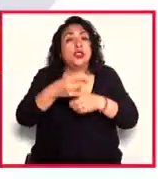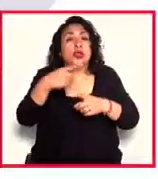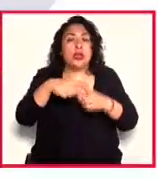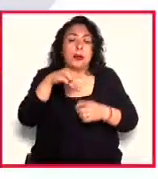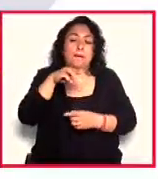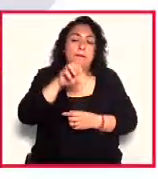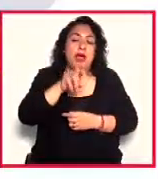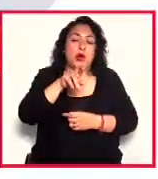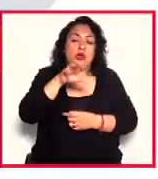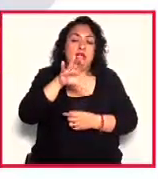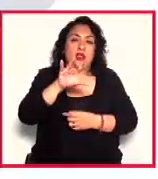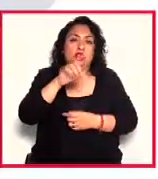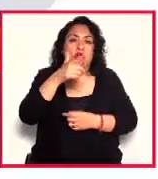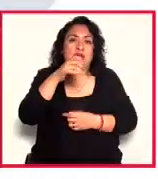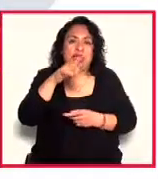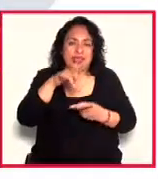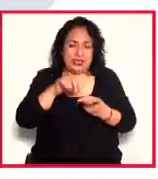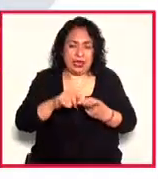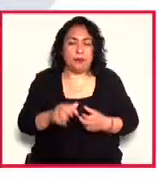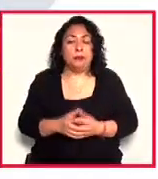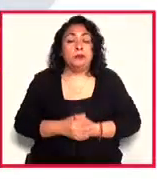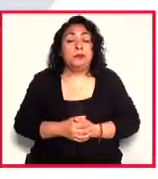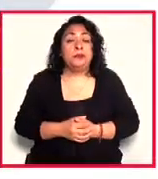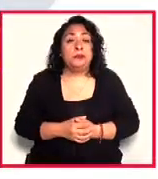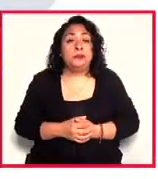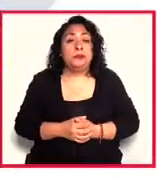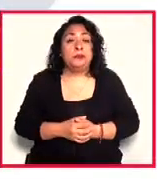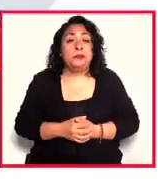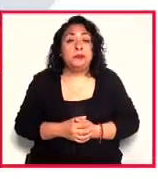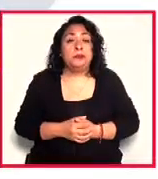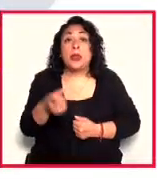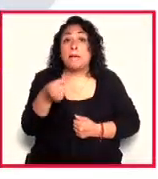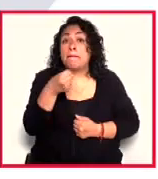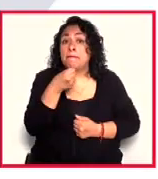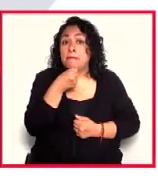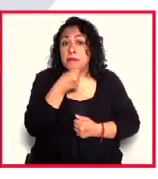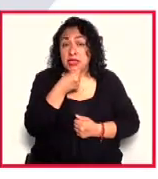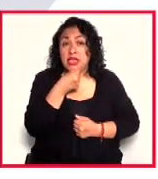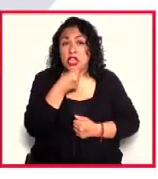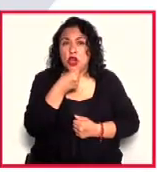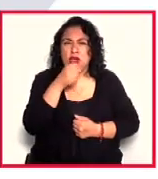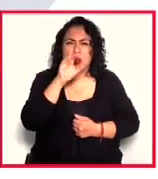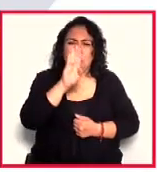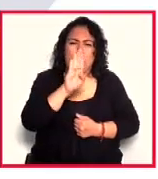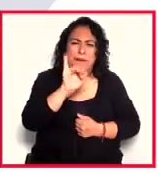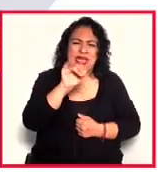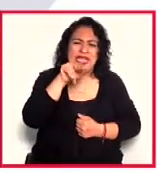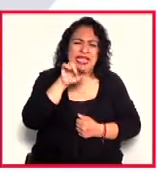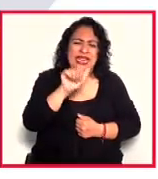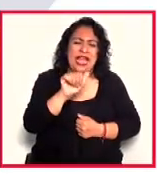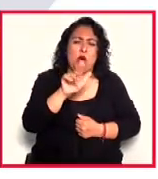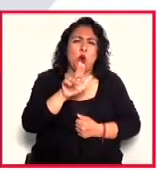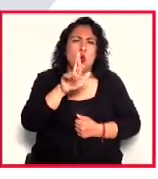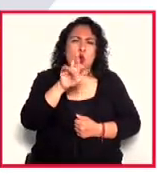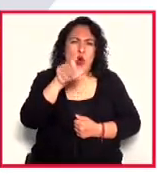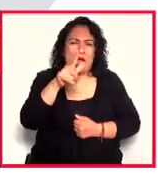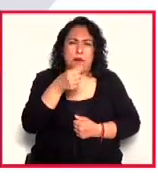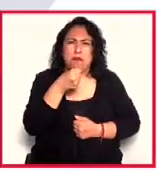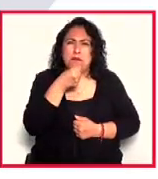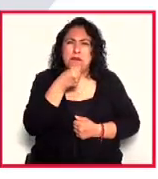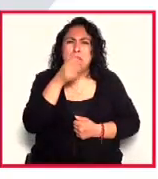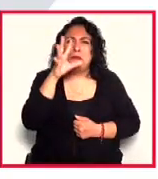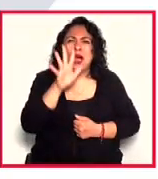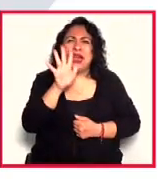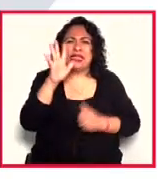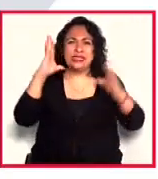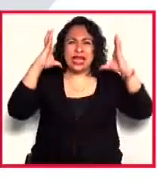Lozano y Walter Meyer-Johan. El micrófono binaural que con el que trabajé es como una cabeza que